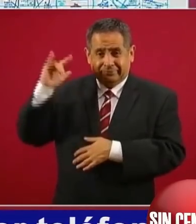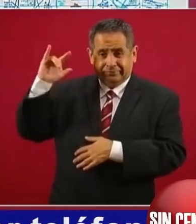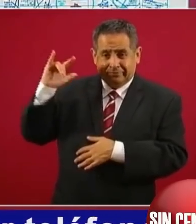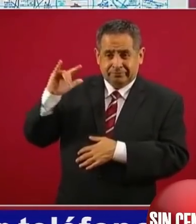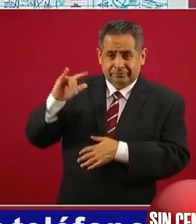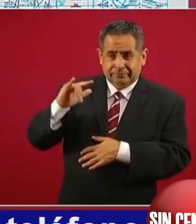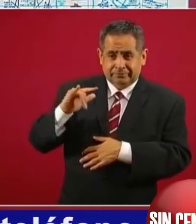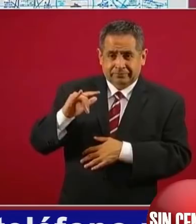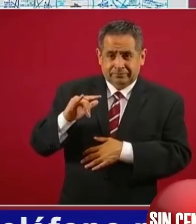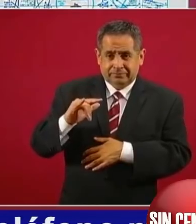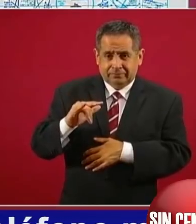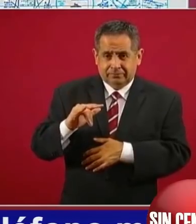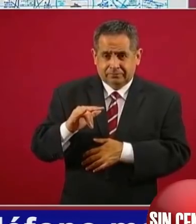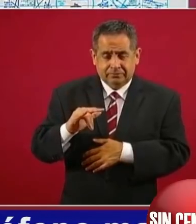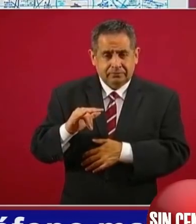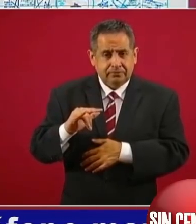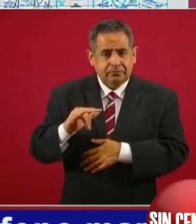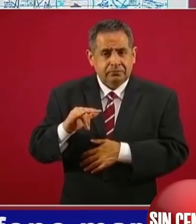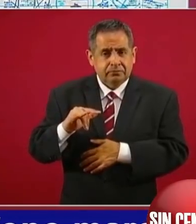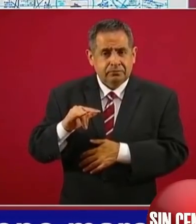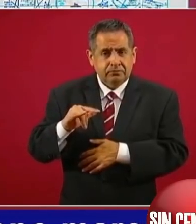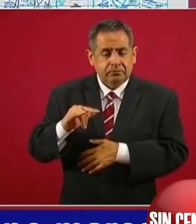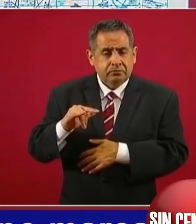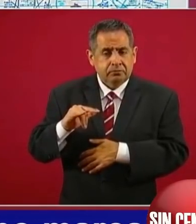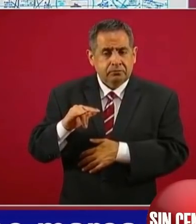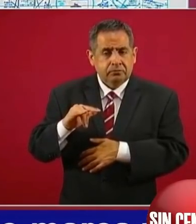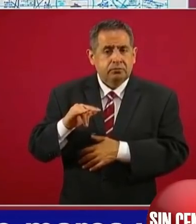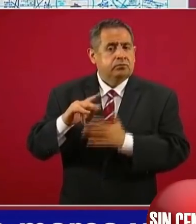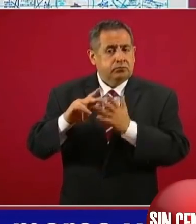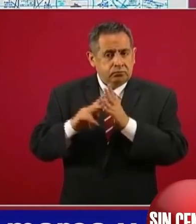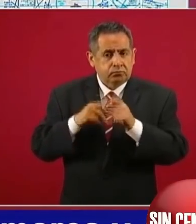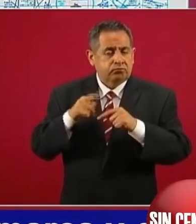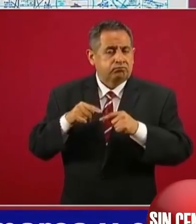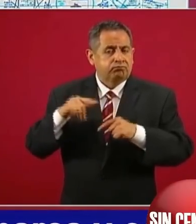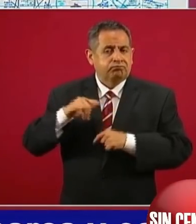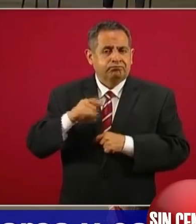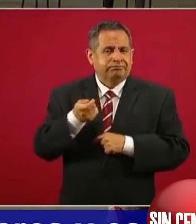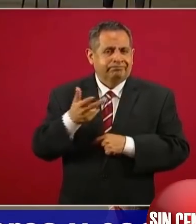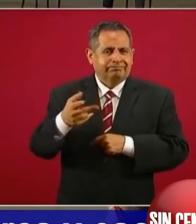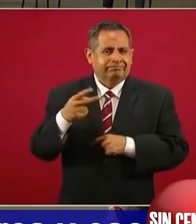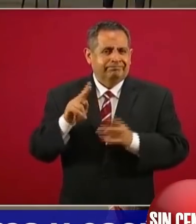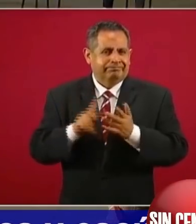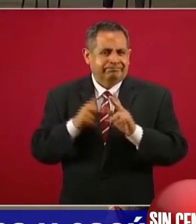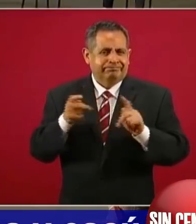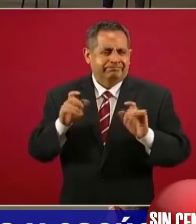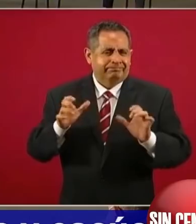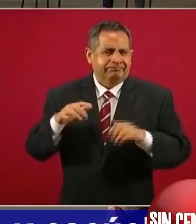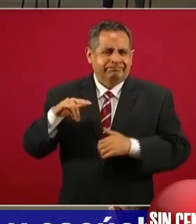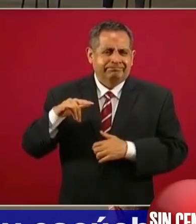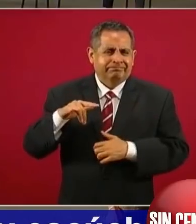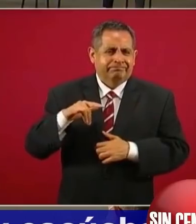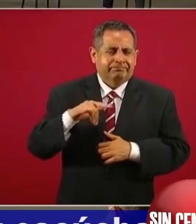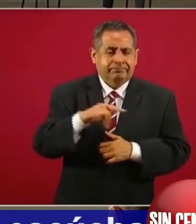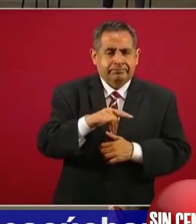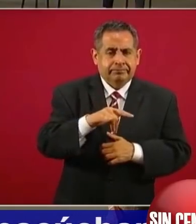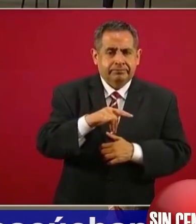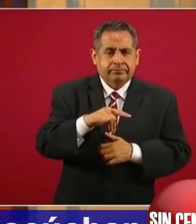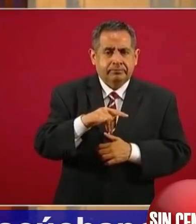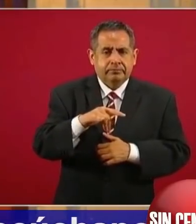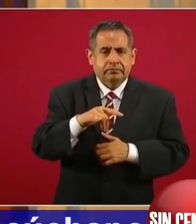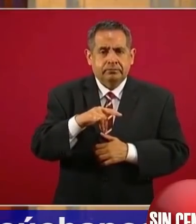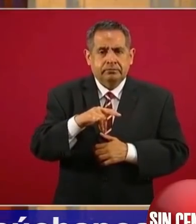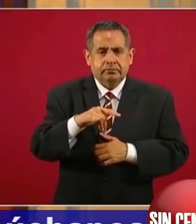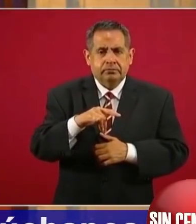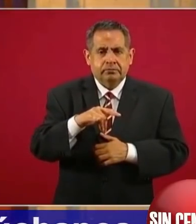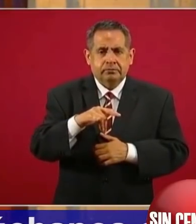y vuelve a estabilizarse, vuelve a motorizarse, se le llama en la jerga, ¿no? Vuelve a motorizarse el avión y otra vez